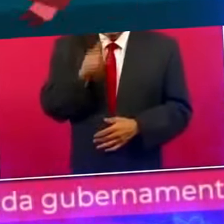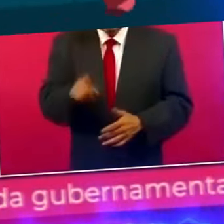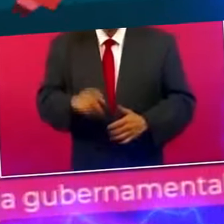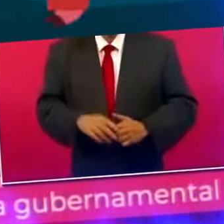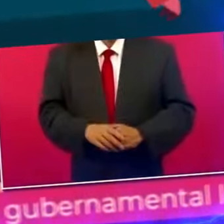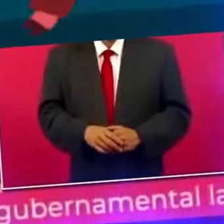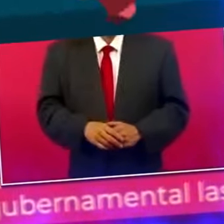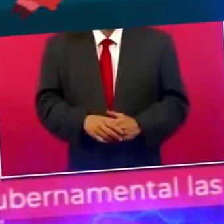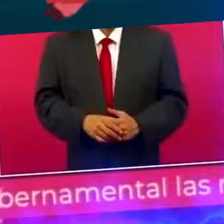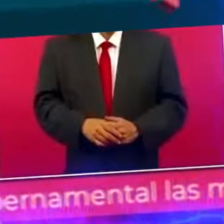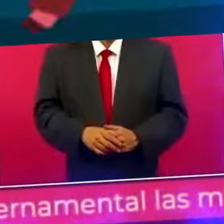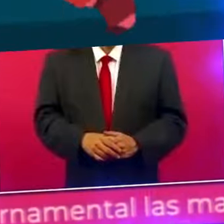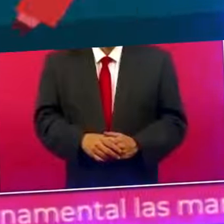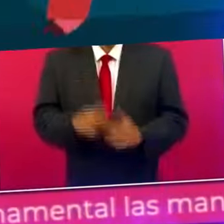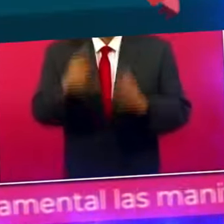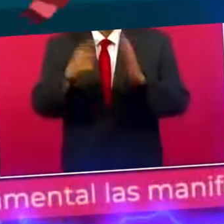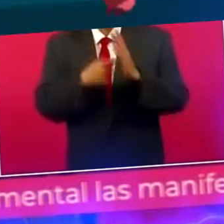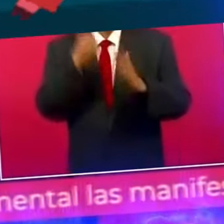Una vez,